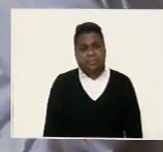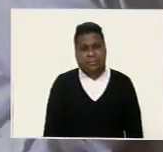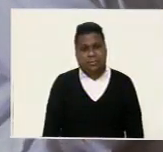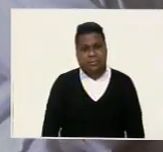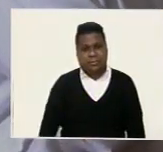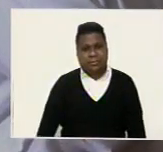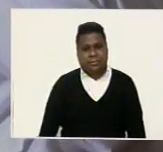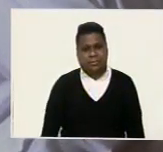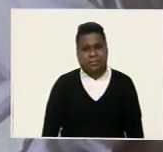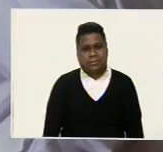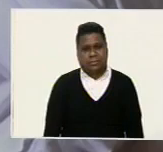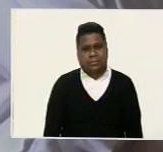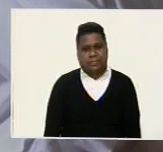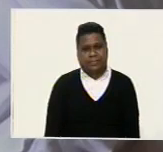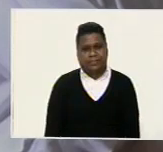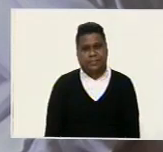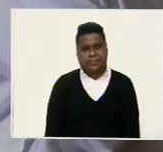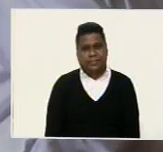¿usted está en la escuela de periodismo, profesora?